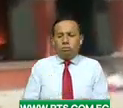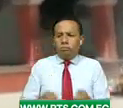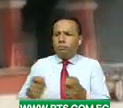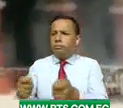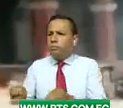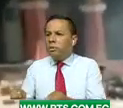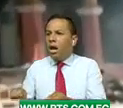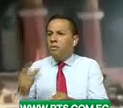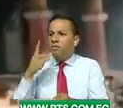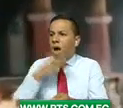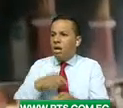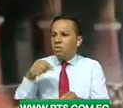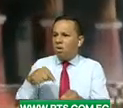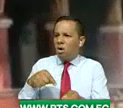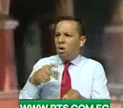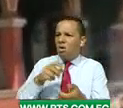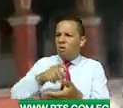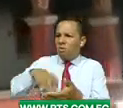original.